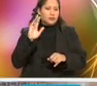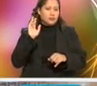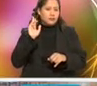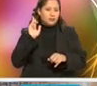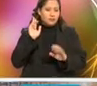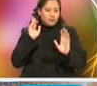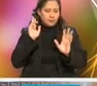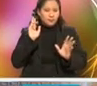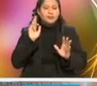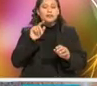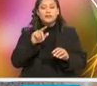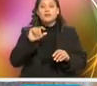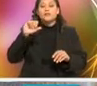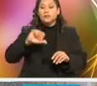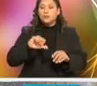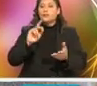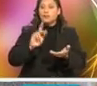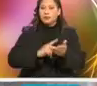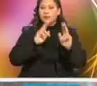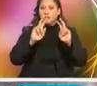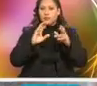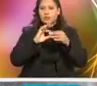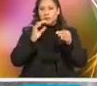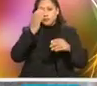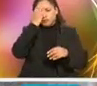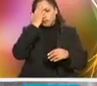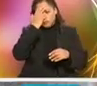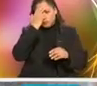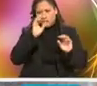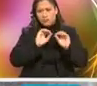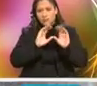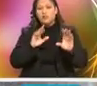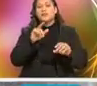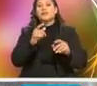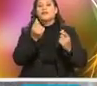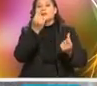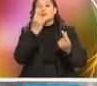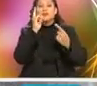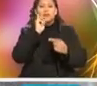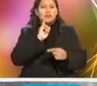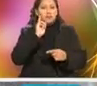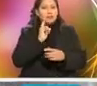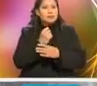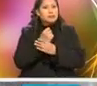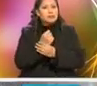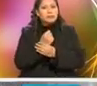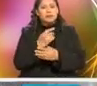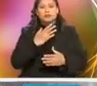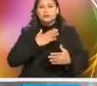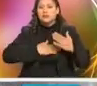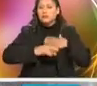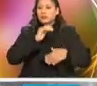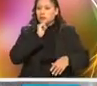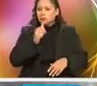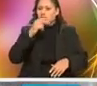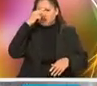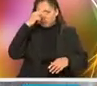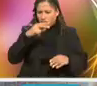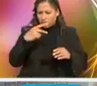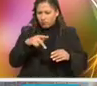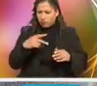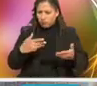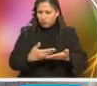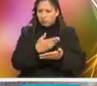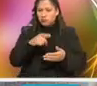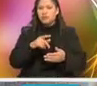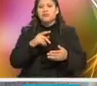martes. Pues el día de hoy hablaremos y conoceremos, ¿por qué no?, aquellas mujeres incansables mexicanas que